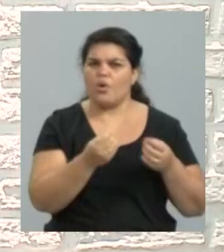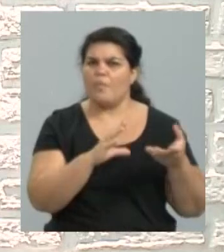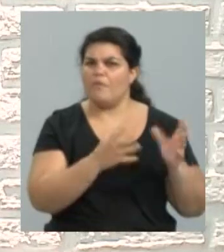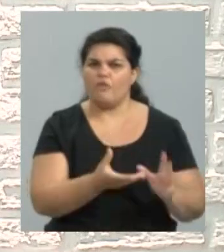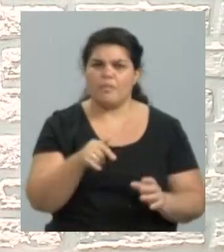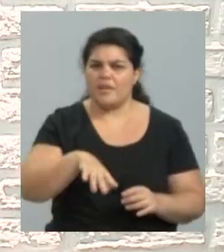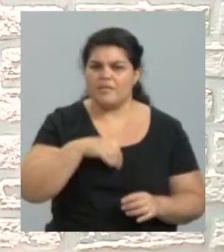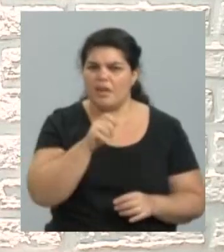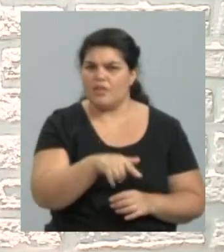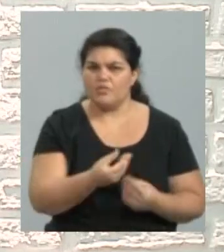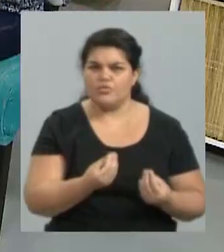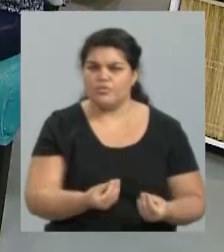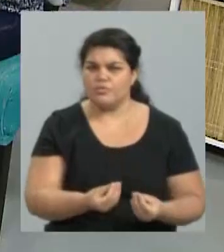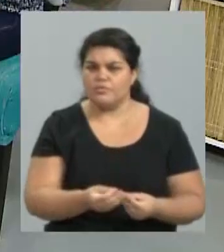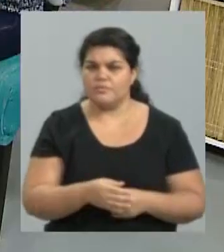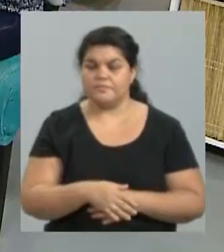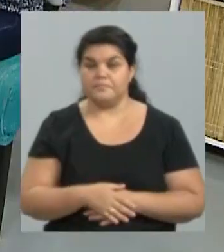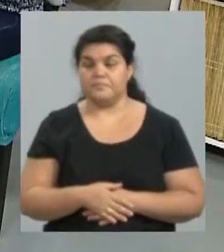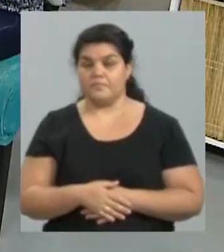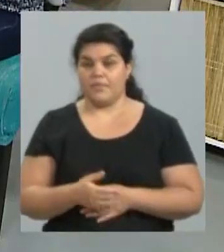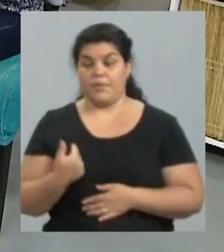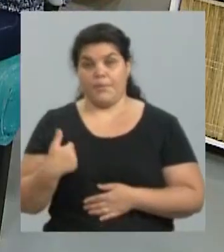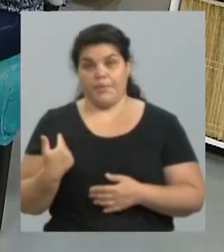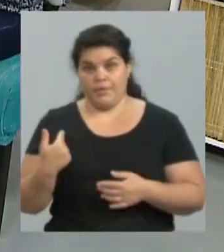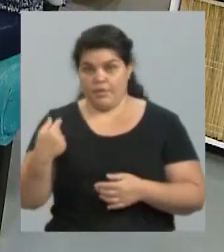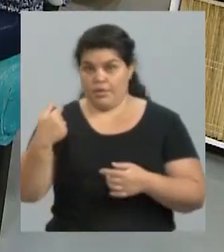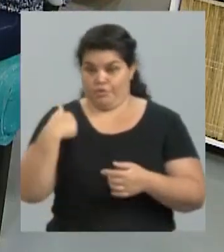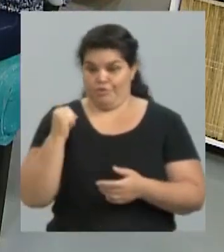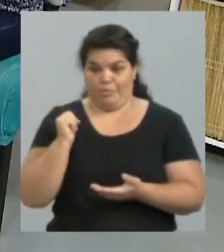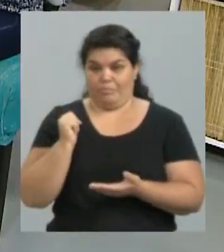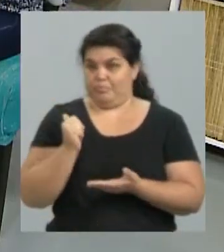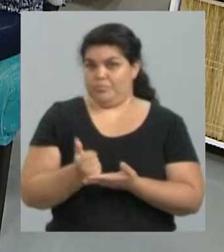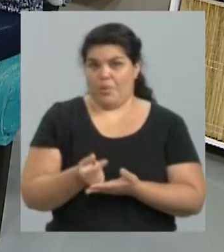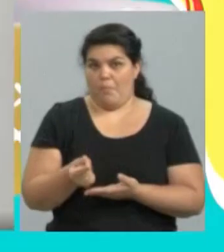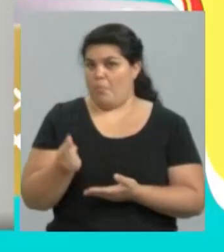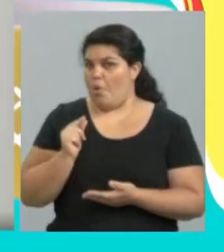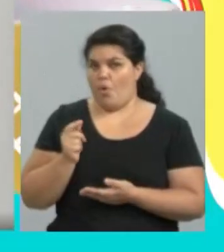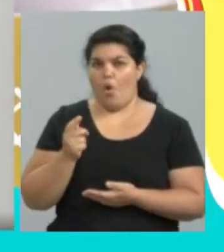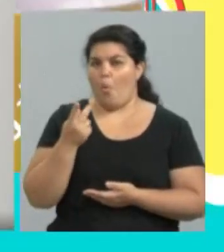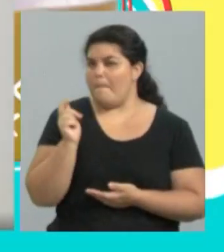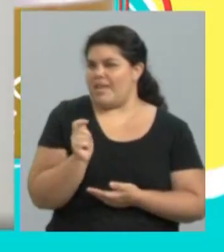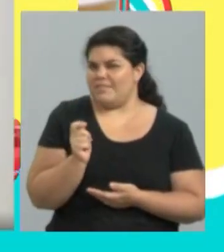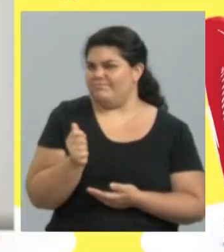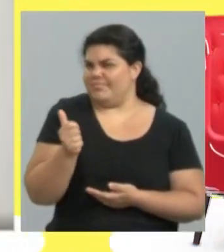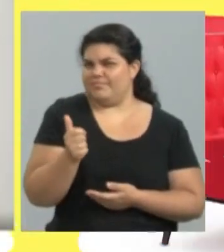año? Y yo, mira, recién acabo de entrar hace un mes, ¿no?